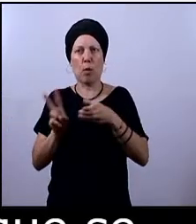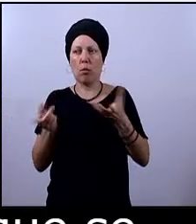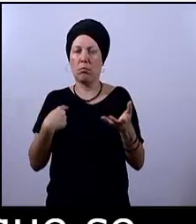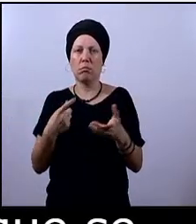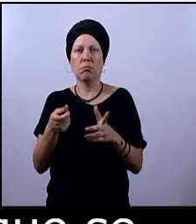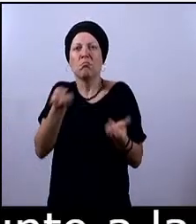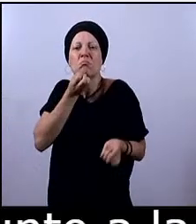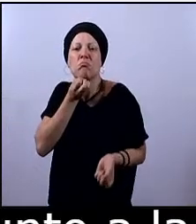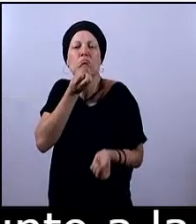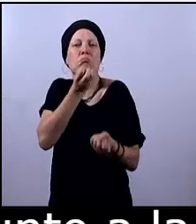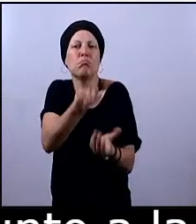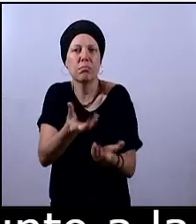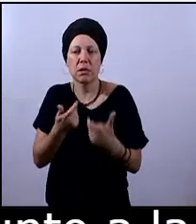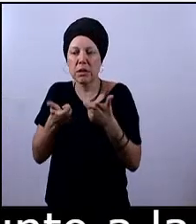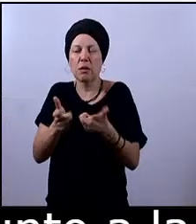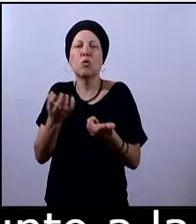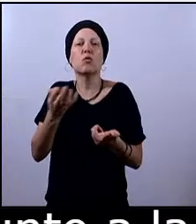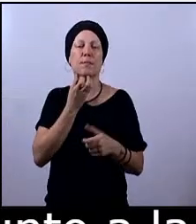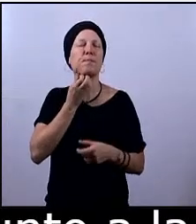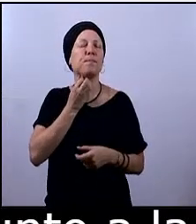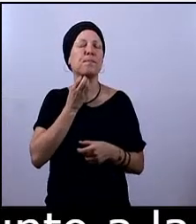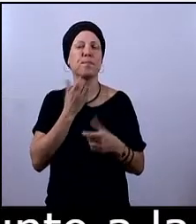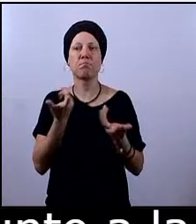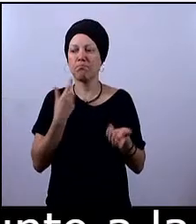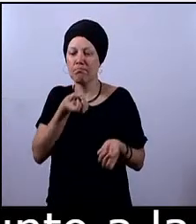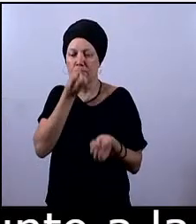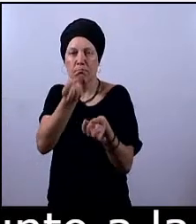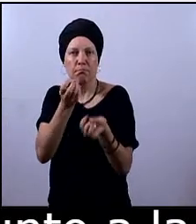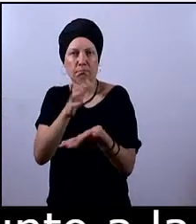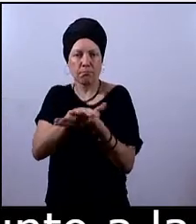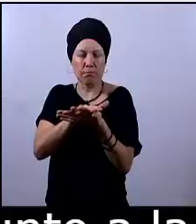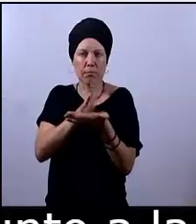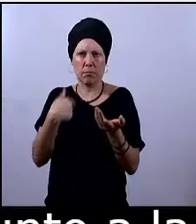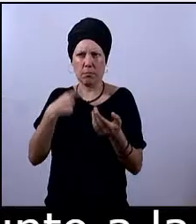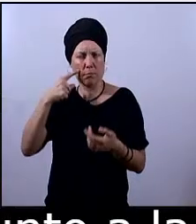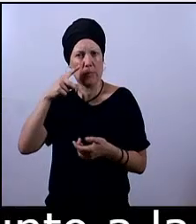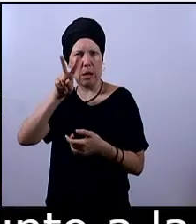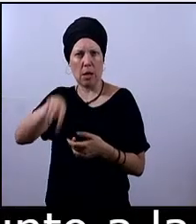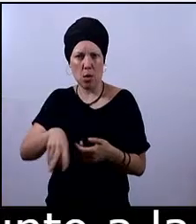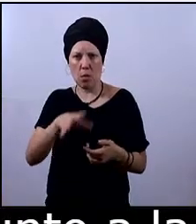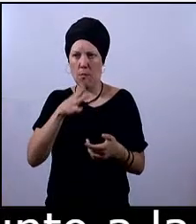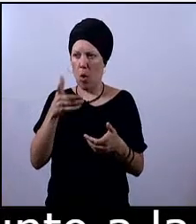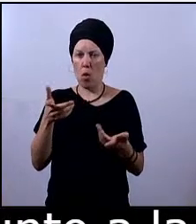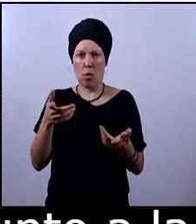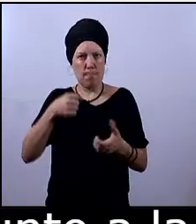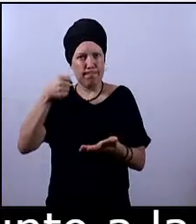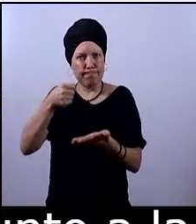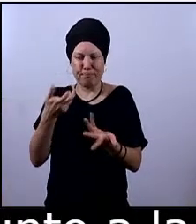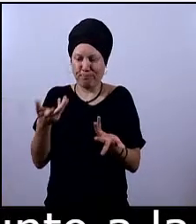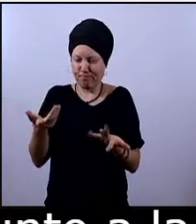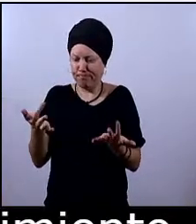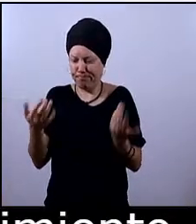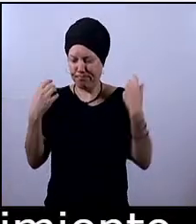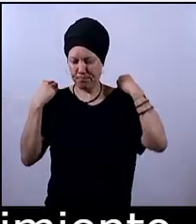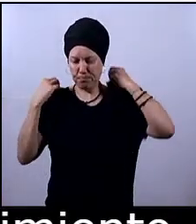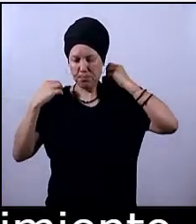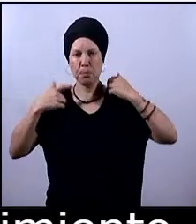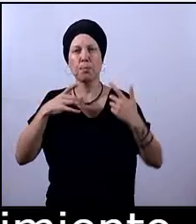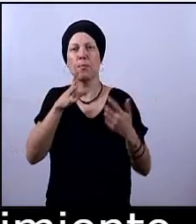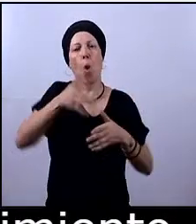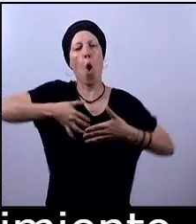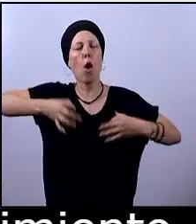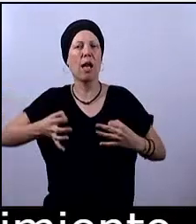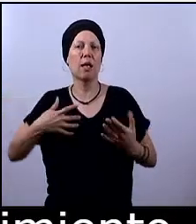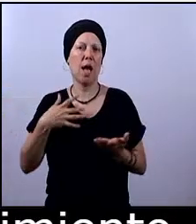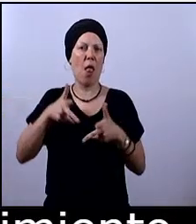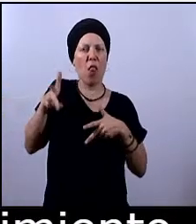están trasladando al sector. Pues están trasladando ese reconocimiento al desempeño que han realizado en la garantía de